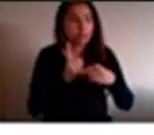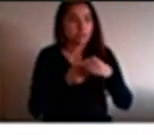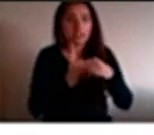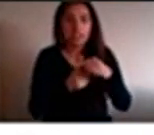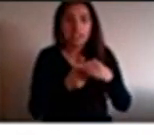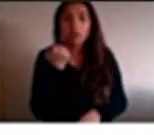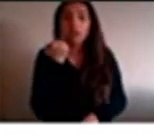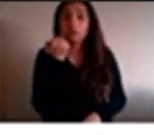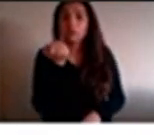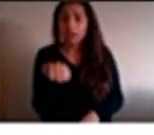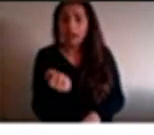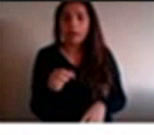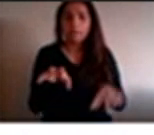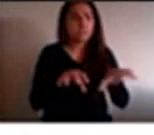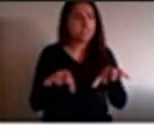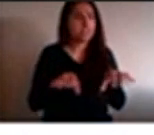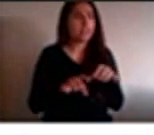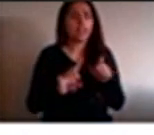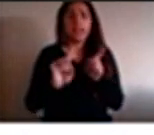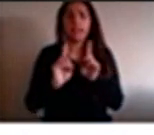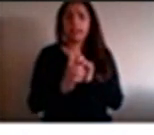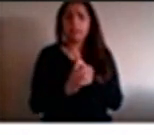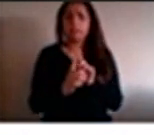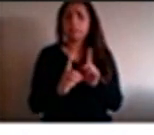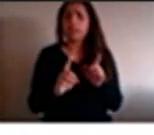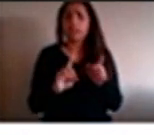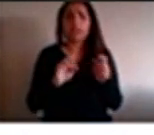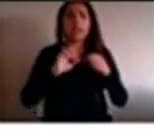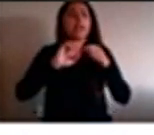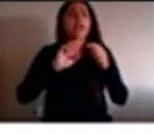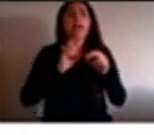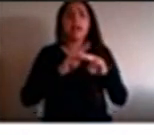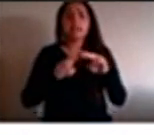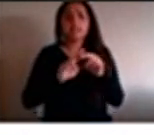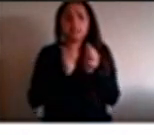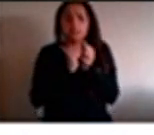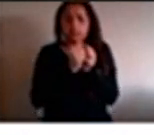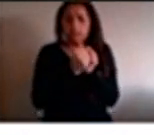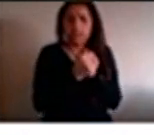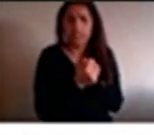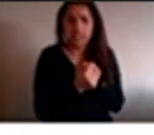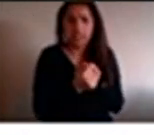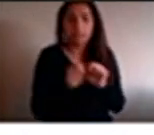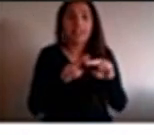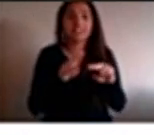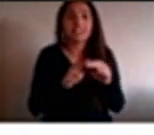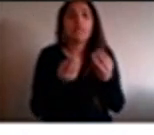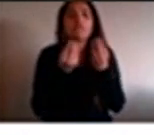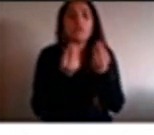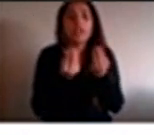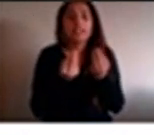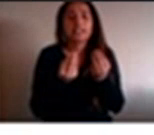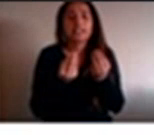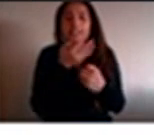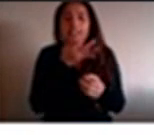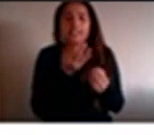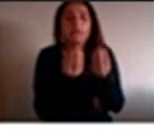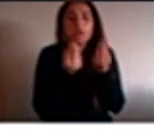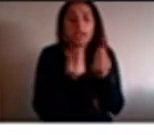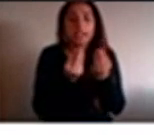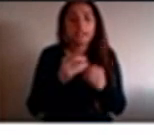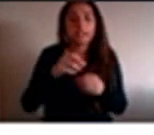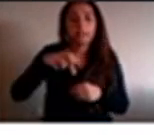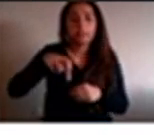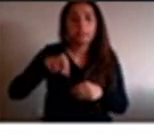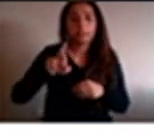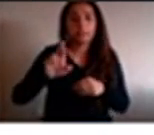distintos departamentos de la empresa para poder, en el fondo, ver que estas personas se pudieran distinguir y pudieran